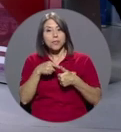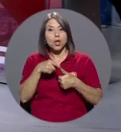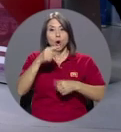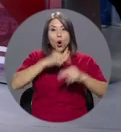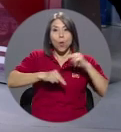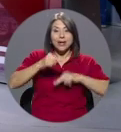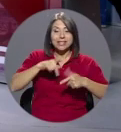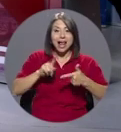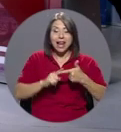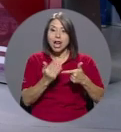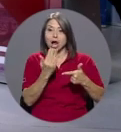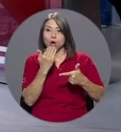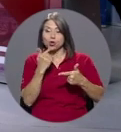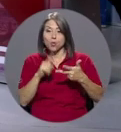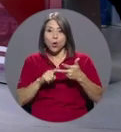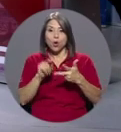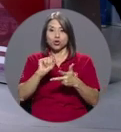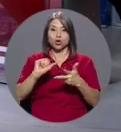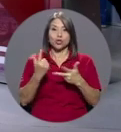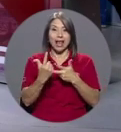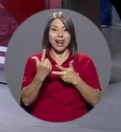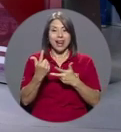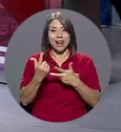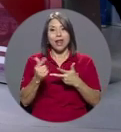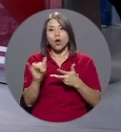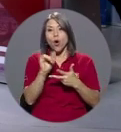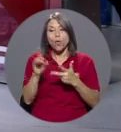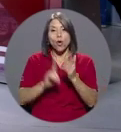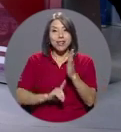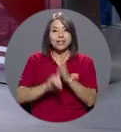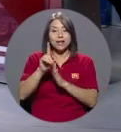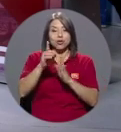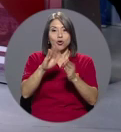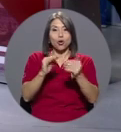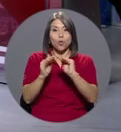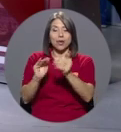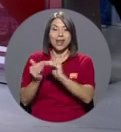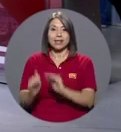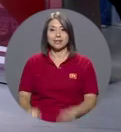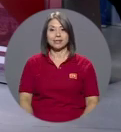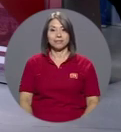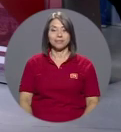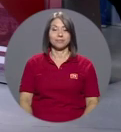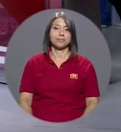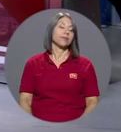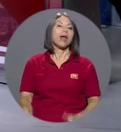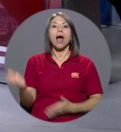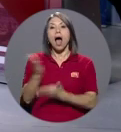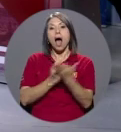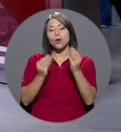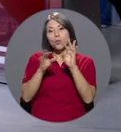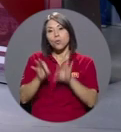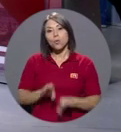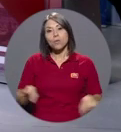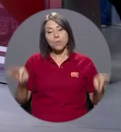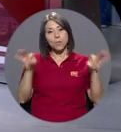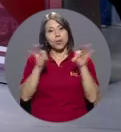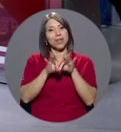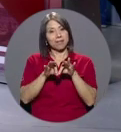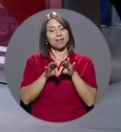comercial, la parte consumo, pero también la parte social como fuente de desarrollo de comunidades también. Algo muy importante